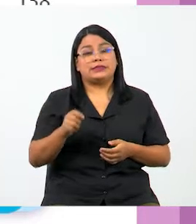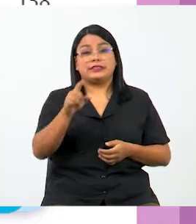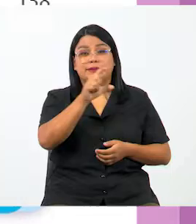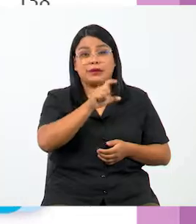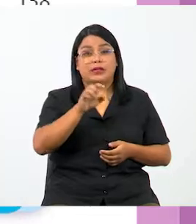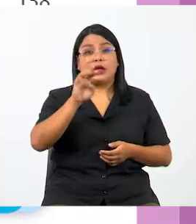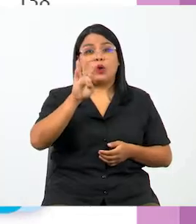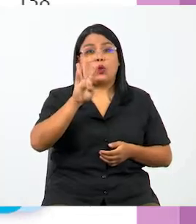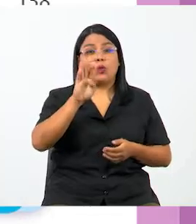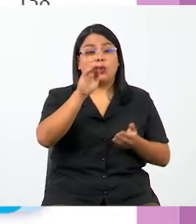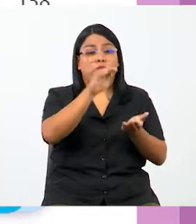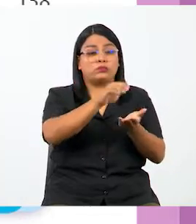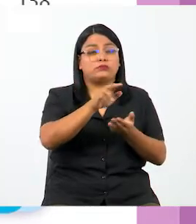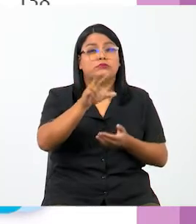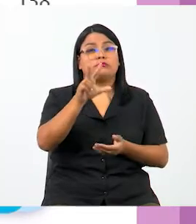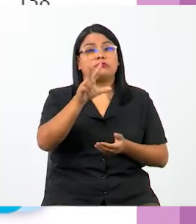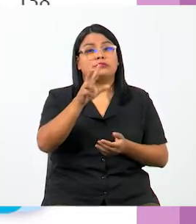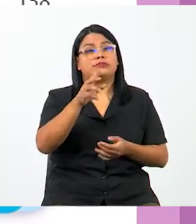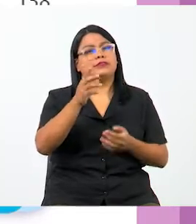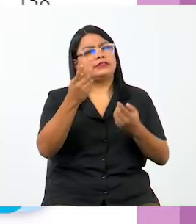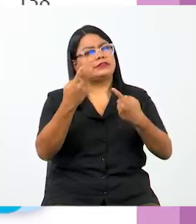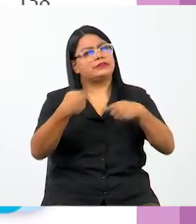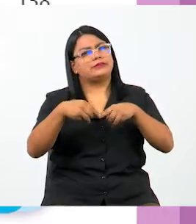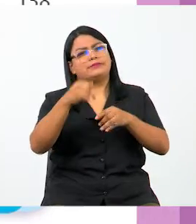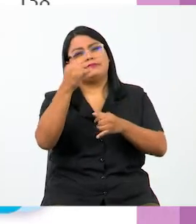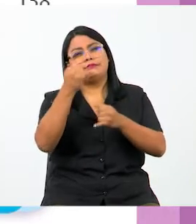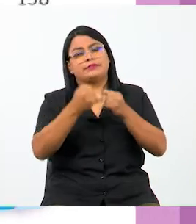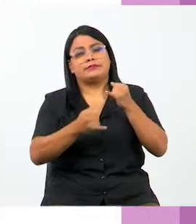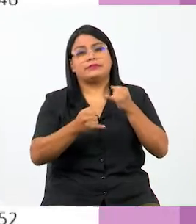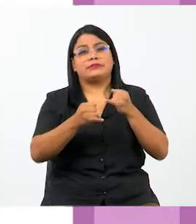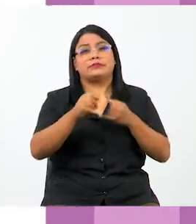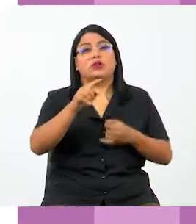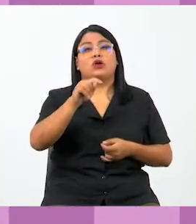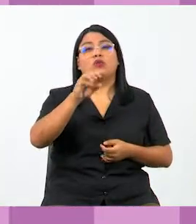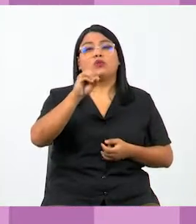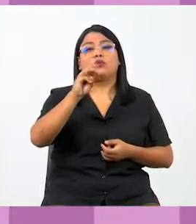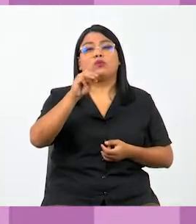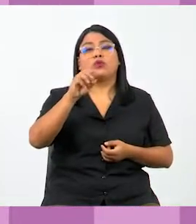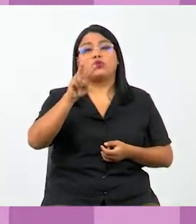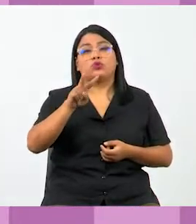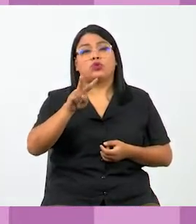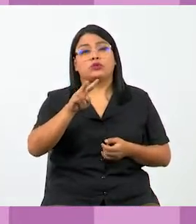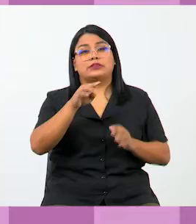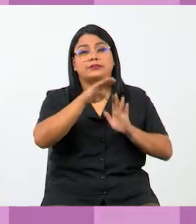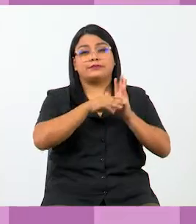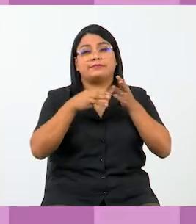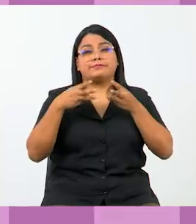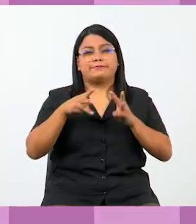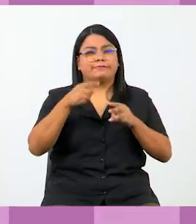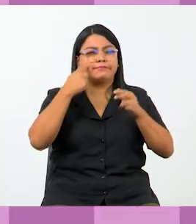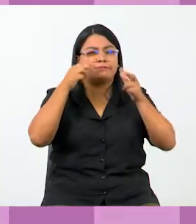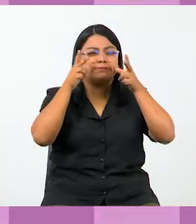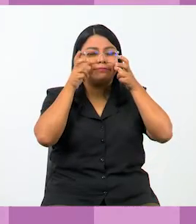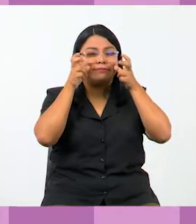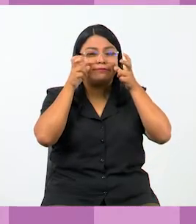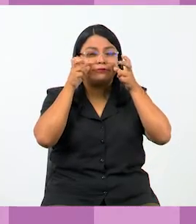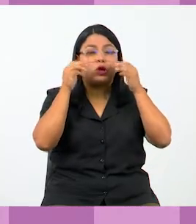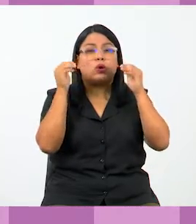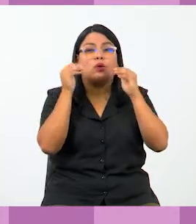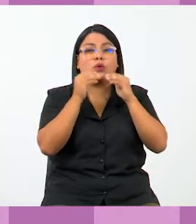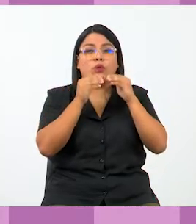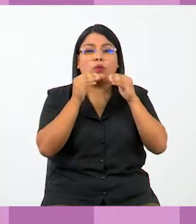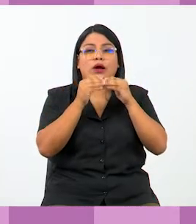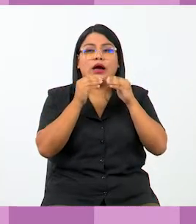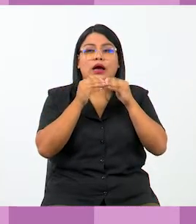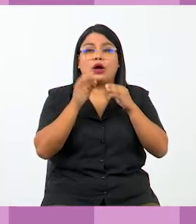y continuará con el tomo 2 de la guía metodológica. Como se puede observar, también se ha marcado con color cada